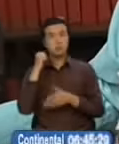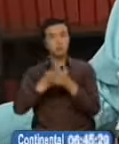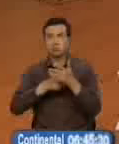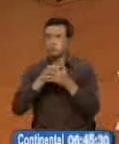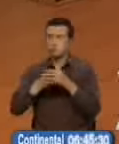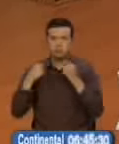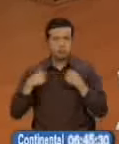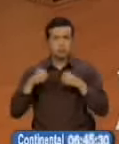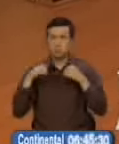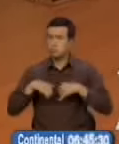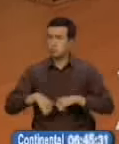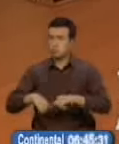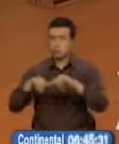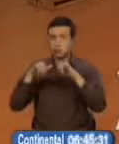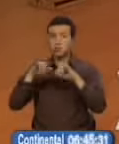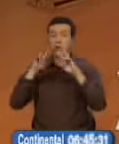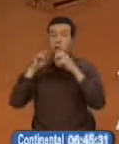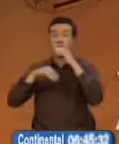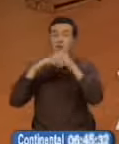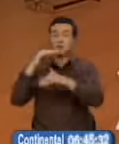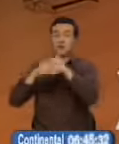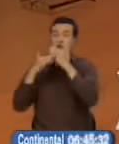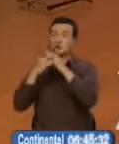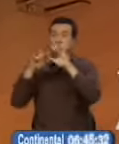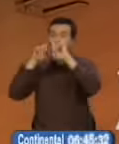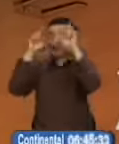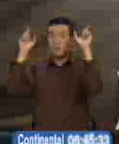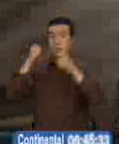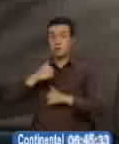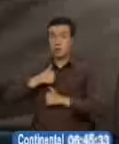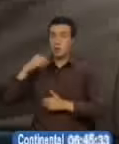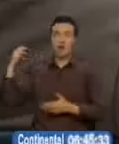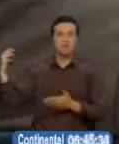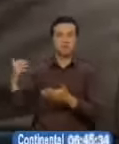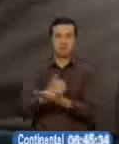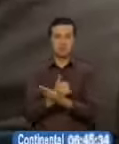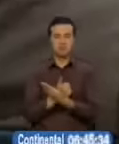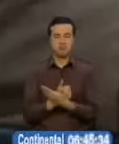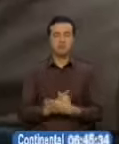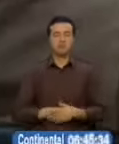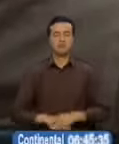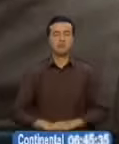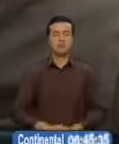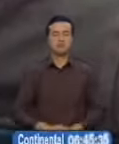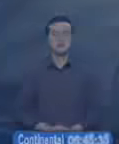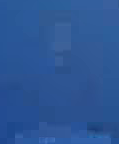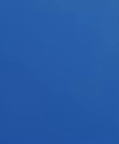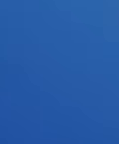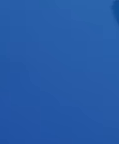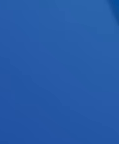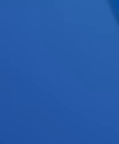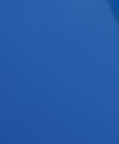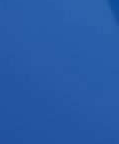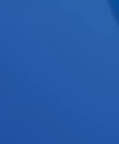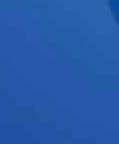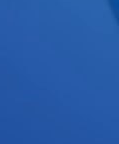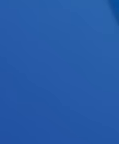justicia, la cual, por ejemplo, trabaja en un proceso de embargo en Canadá. Alex Llanos, Ecuador TV.